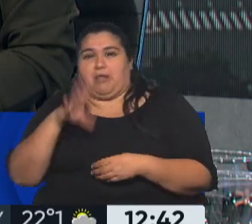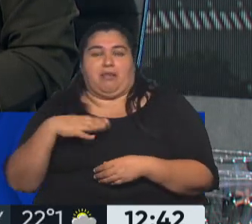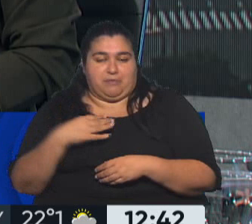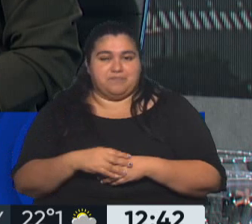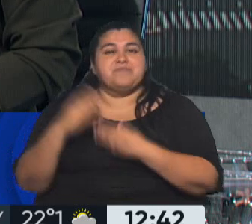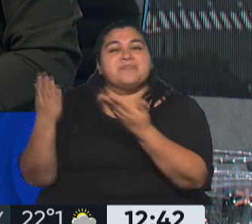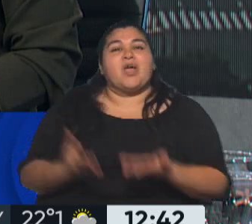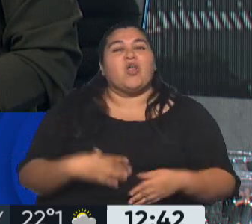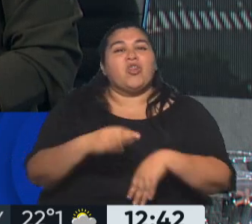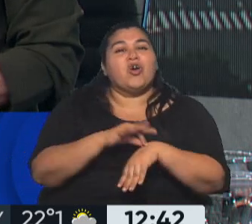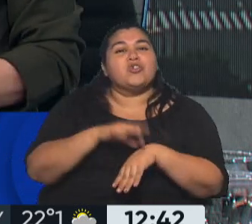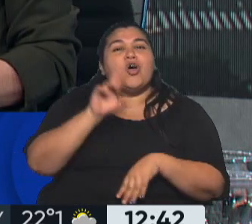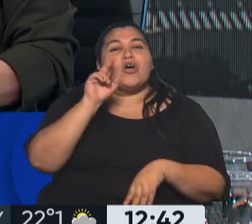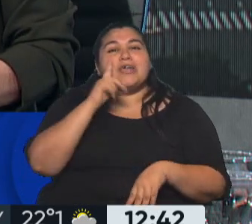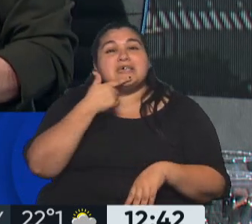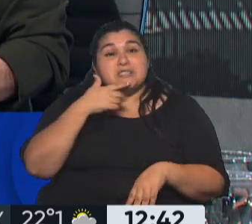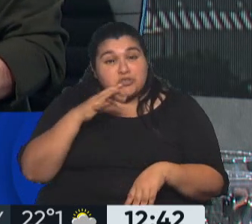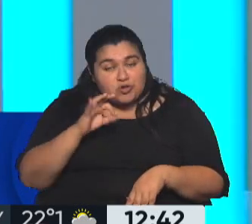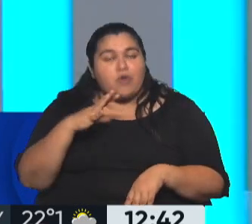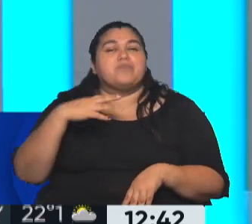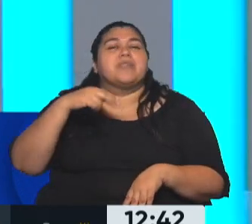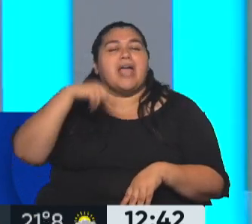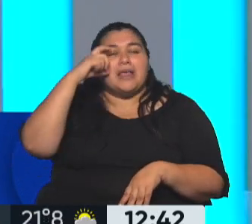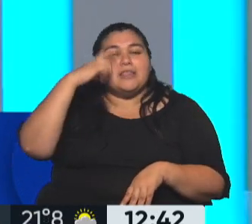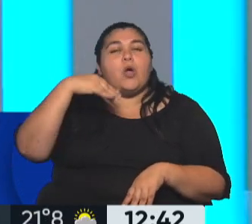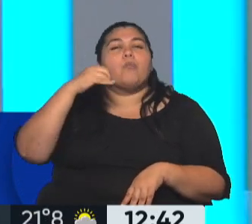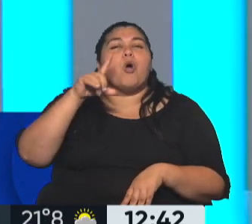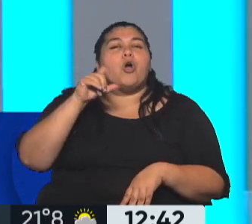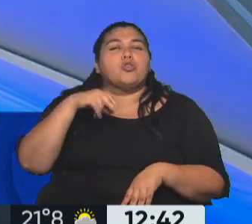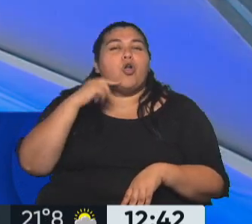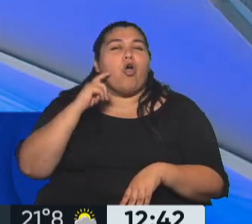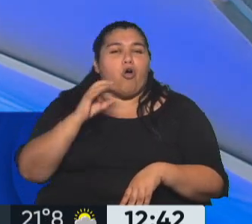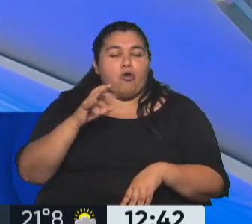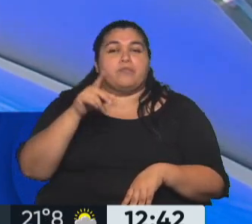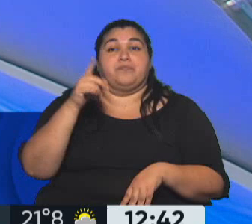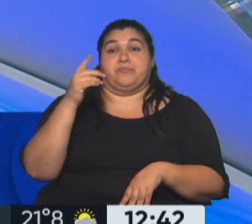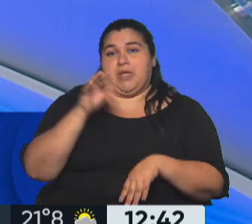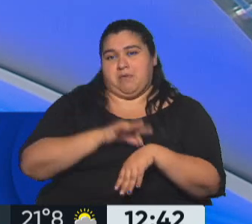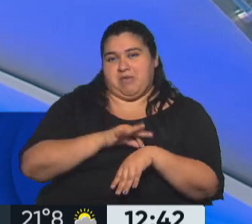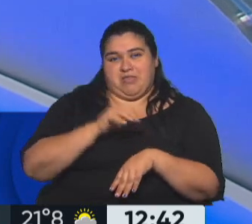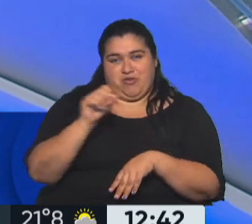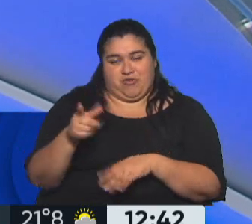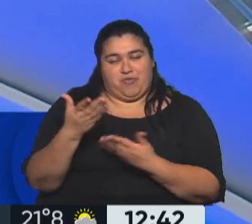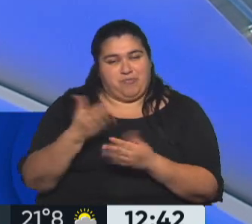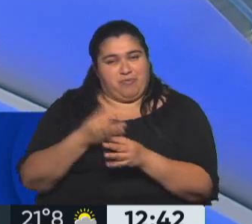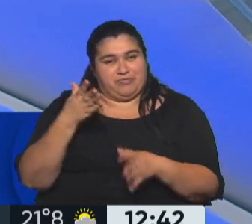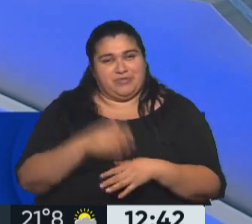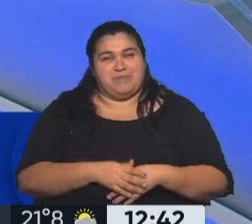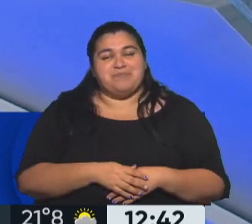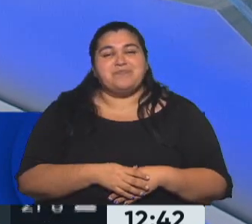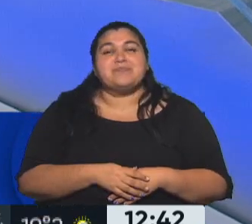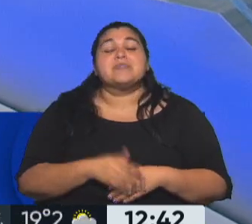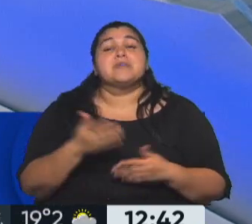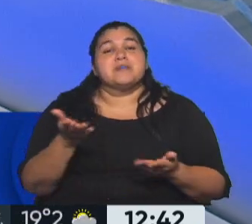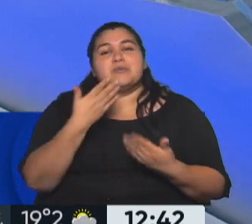Oscar Rizo ya está con nosotros, neumonólogo, además es el jefe de urgencias del Hospital María Ferrer. Gracias por acompañarnos. No, es un placer estar acá.